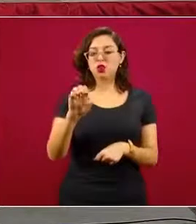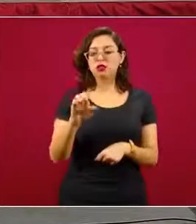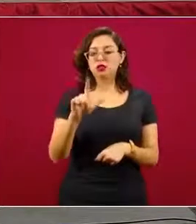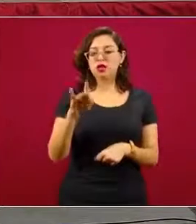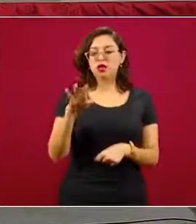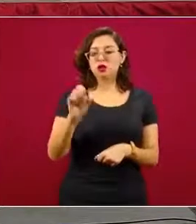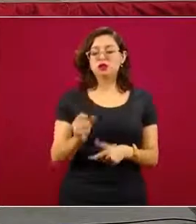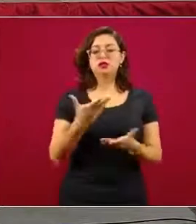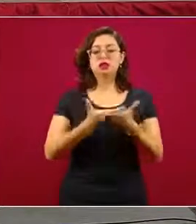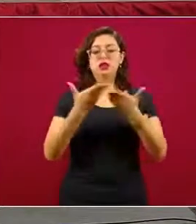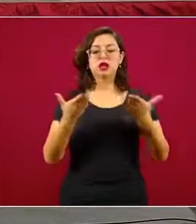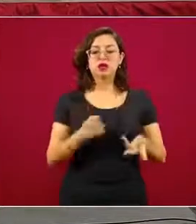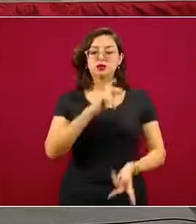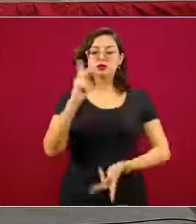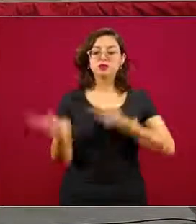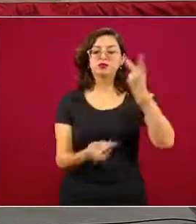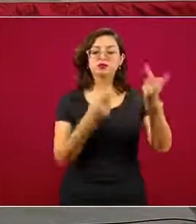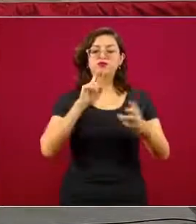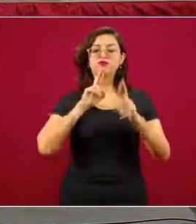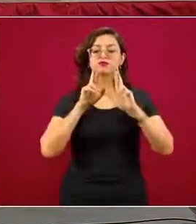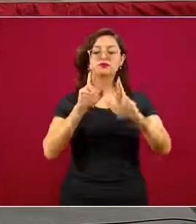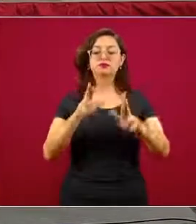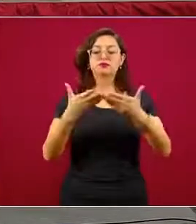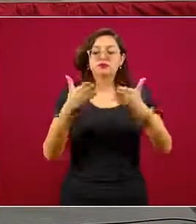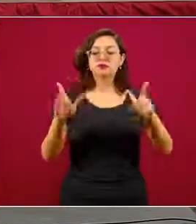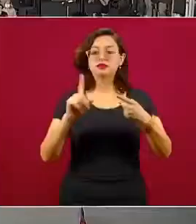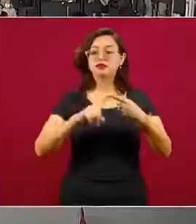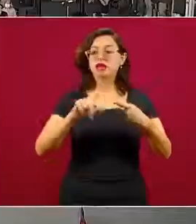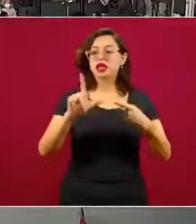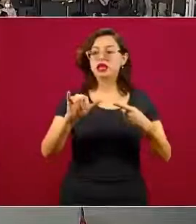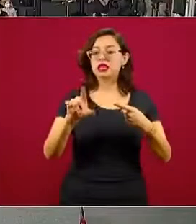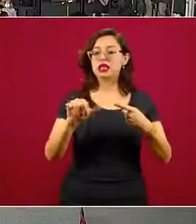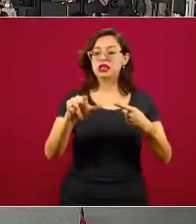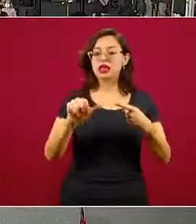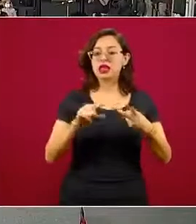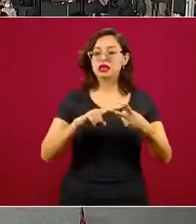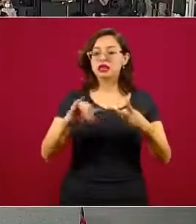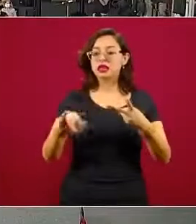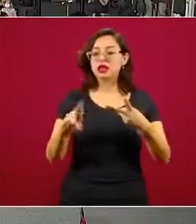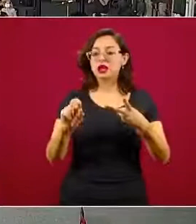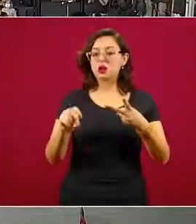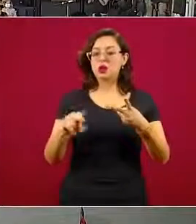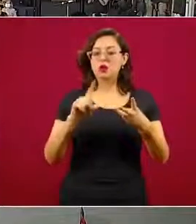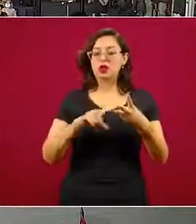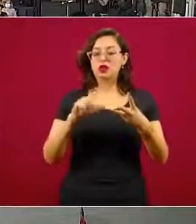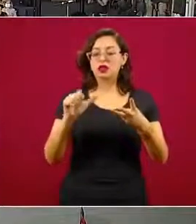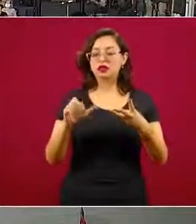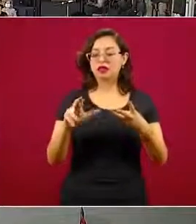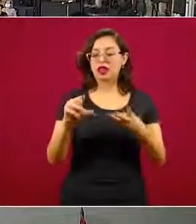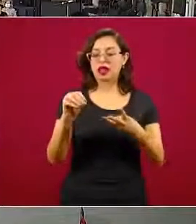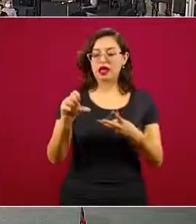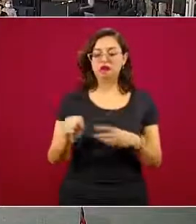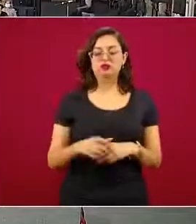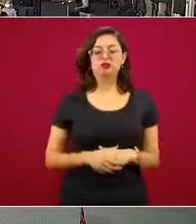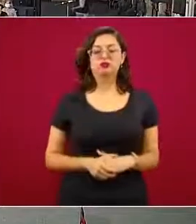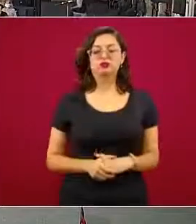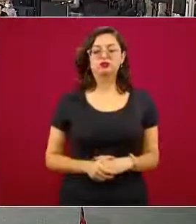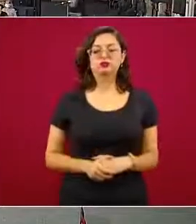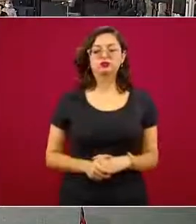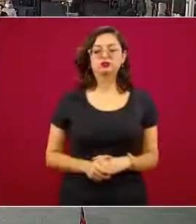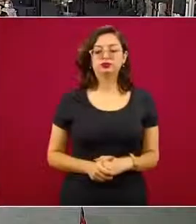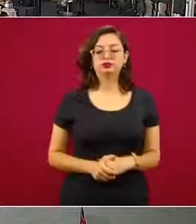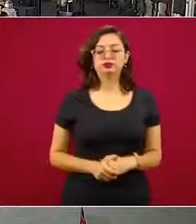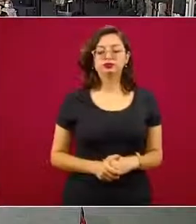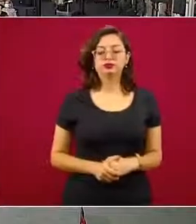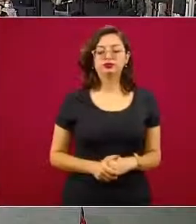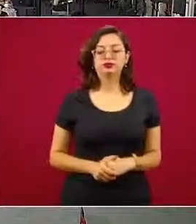y respuestas. Aquí estaba Liliana, Juan, Carlos, y así nos vamos uno.